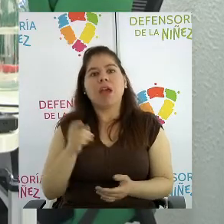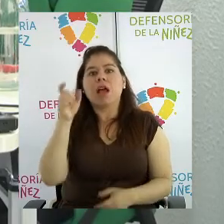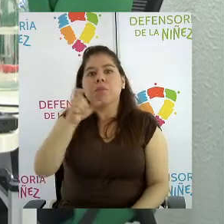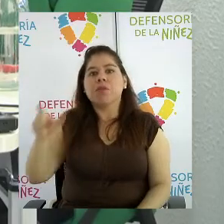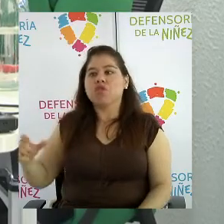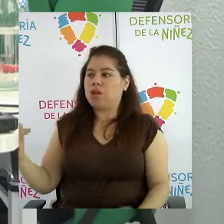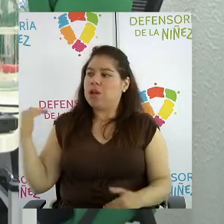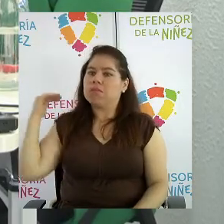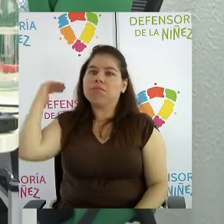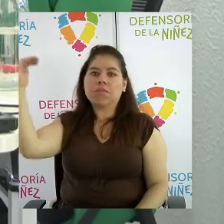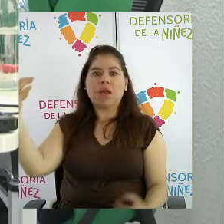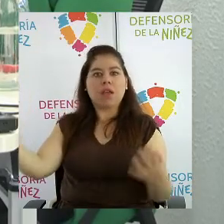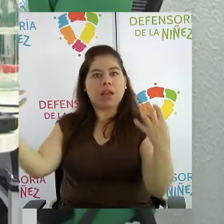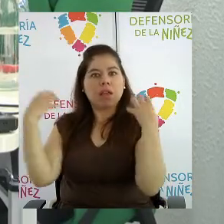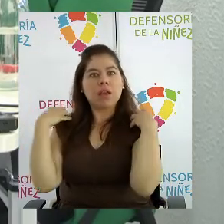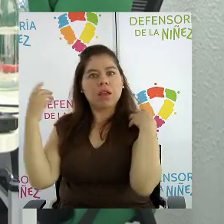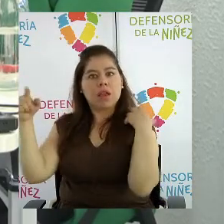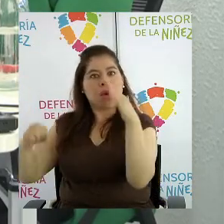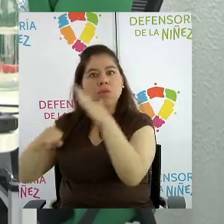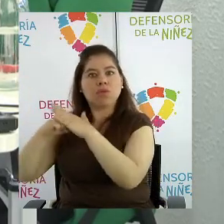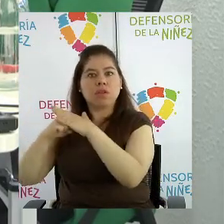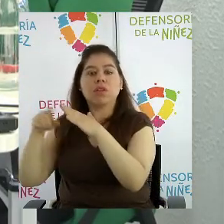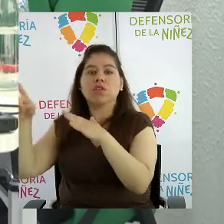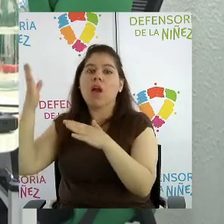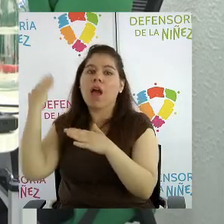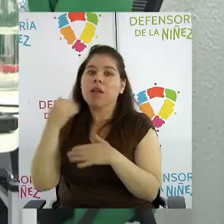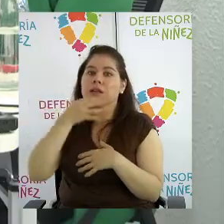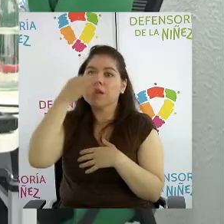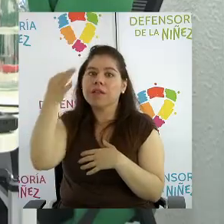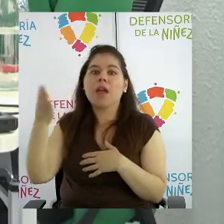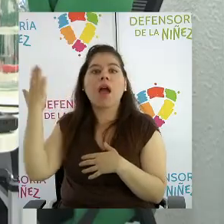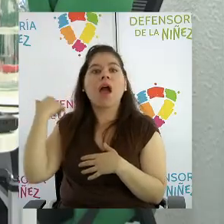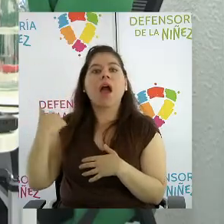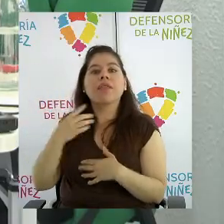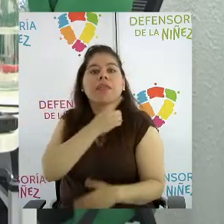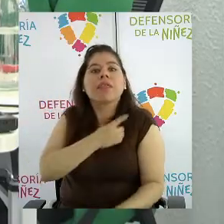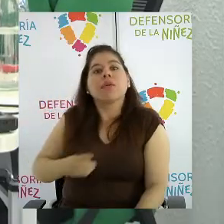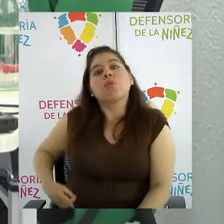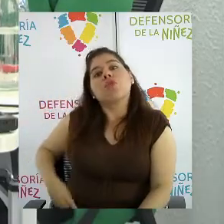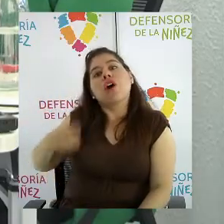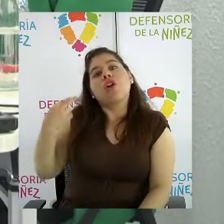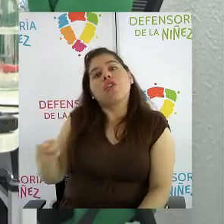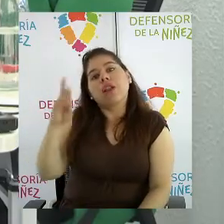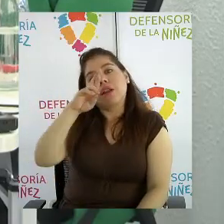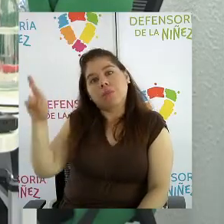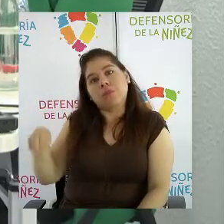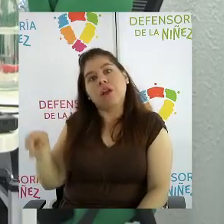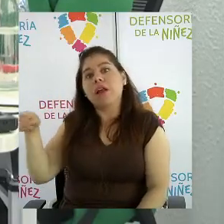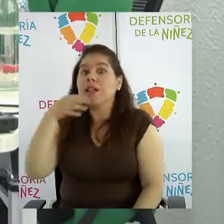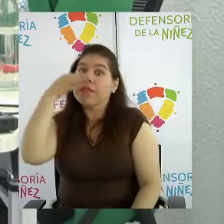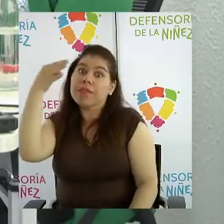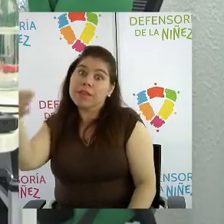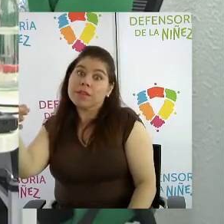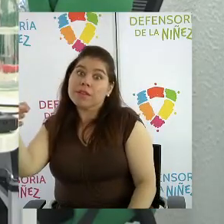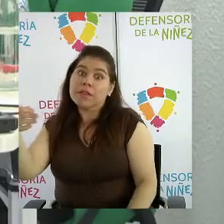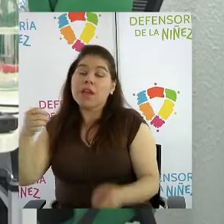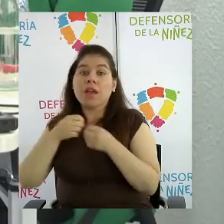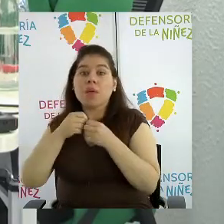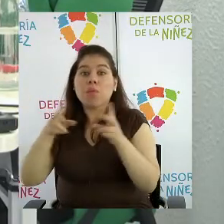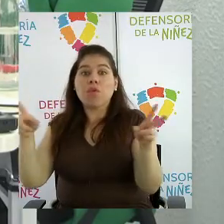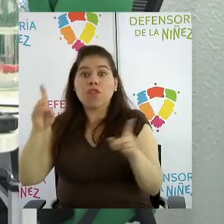autoridad, como lo hice en un planteamiento que le hice directamente a un diputado de la República esta semana, que se permite decir públicamente situaciones que